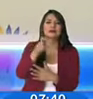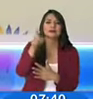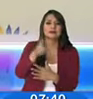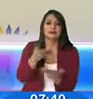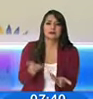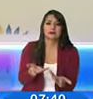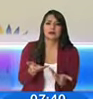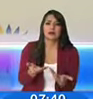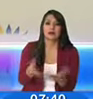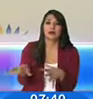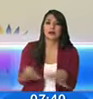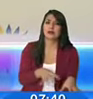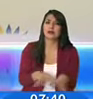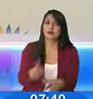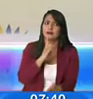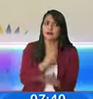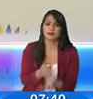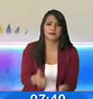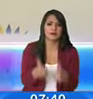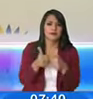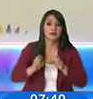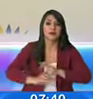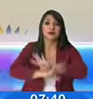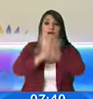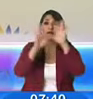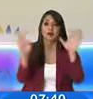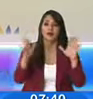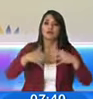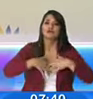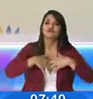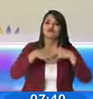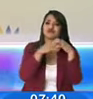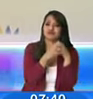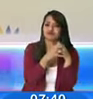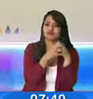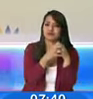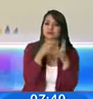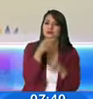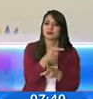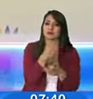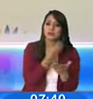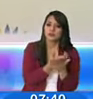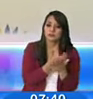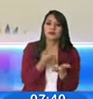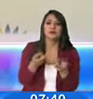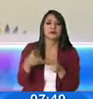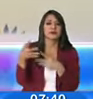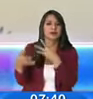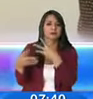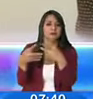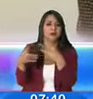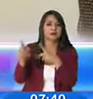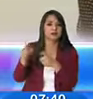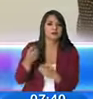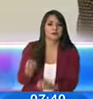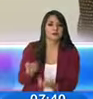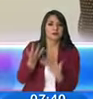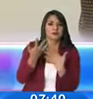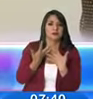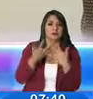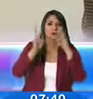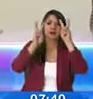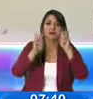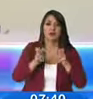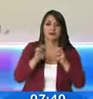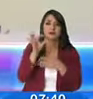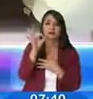fortalecer acciones reales y claras de manejo de la transparencia en todos los temas de información y sobre todo en los temas